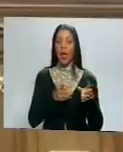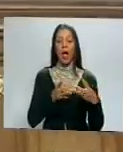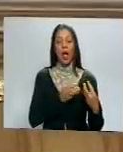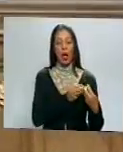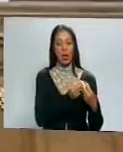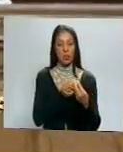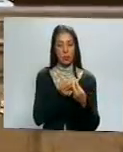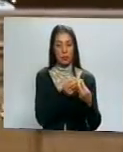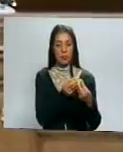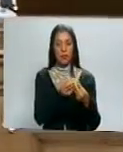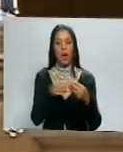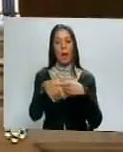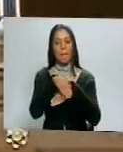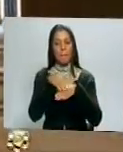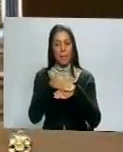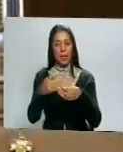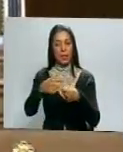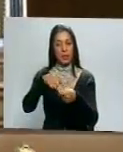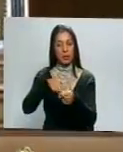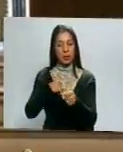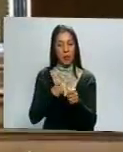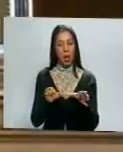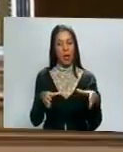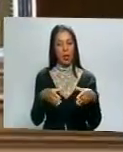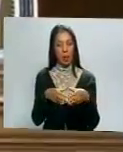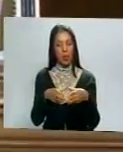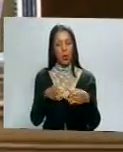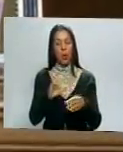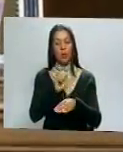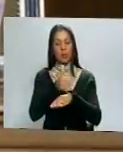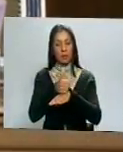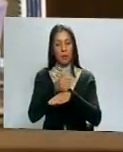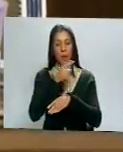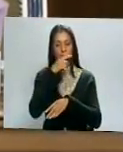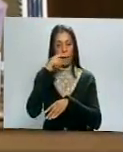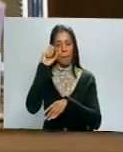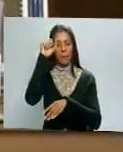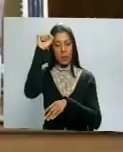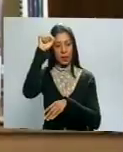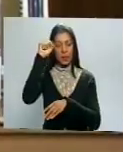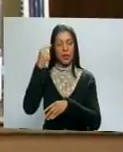al Consejo de Ministros que preside el presidente Nicolás Maduro.